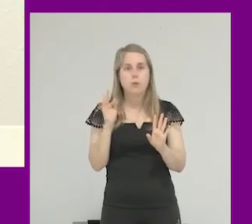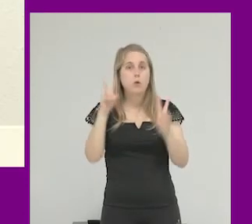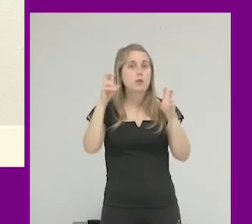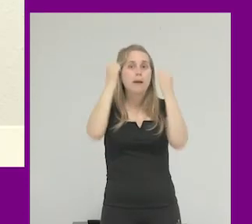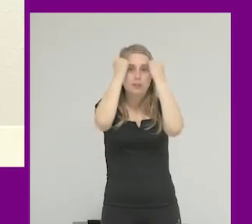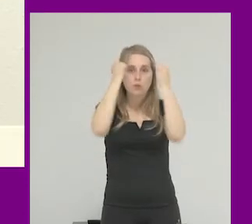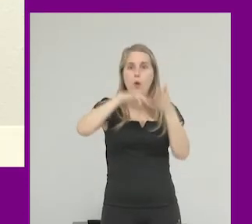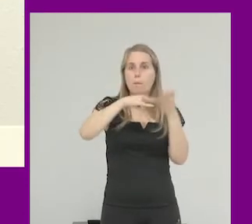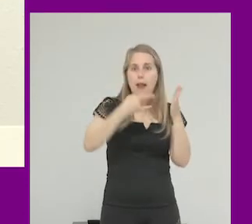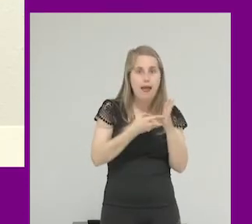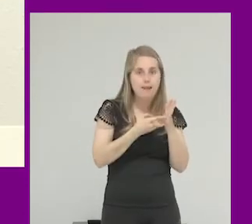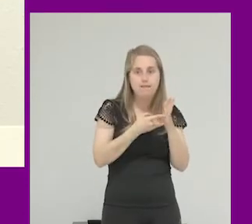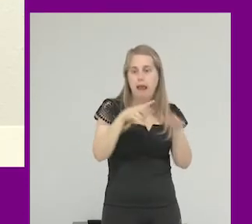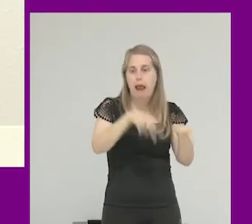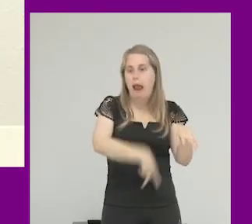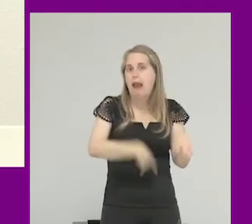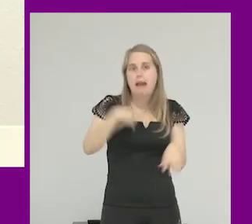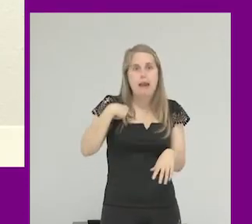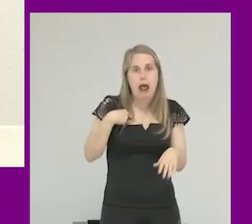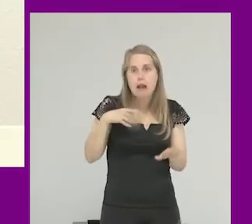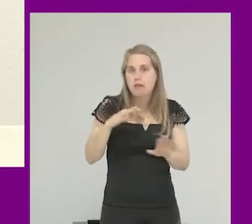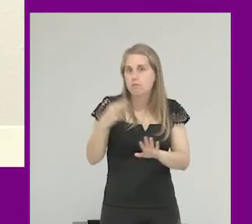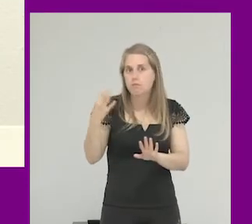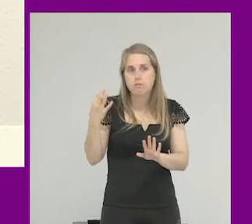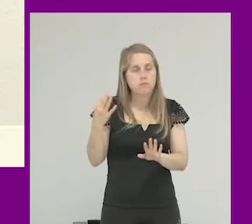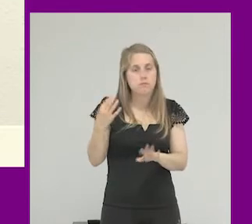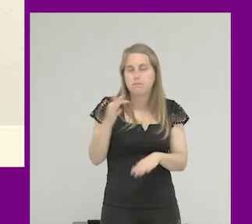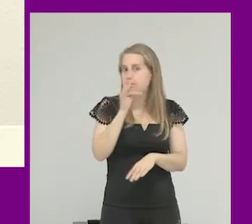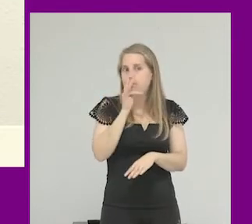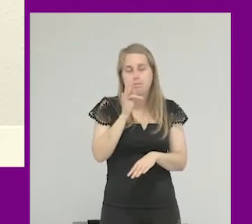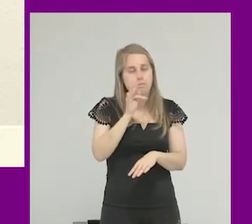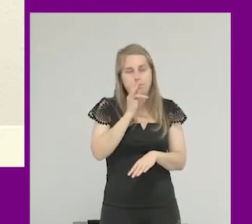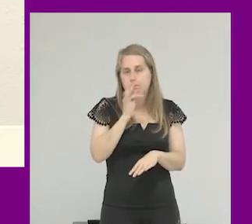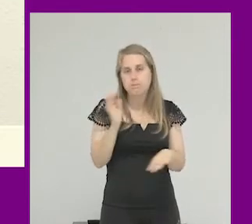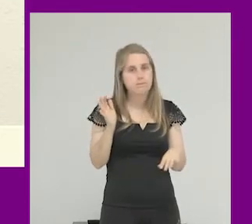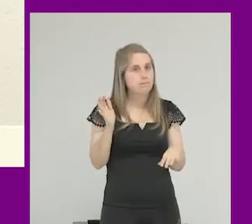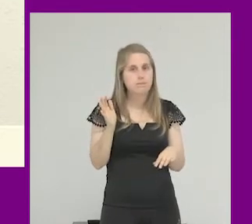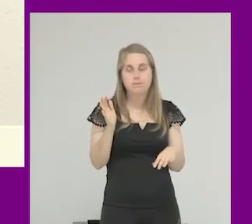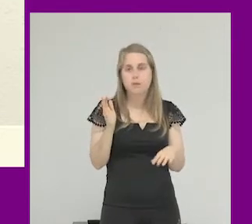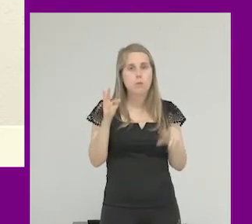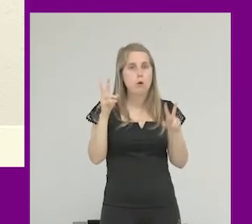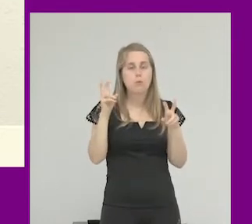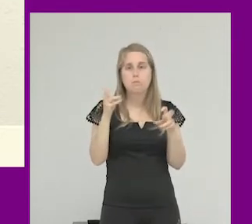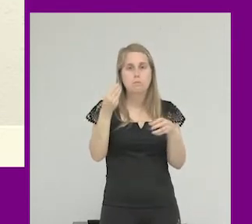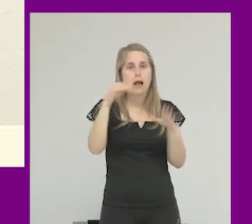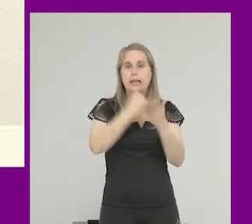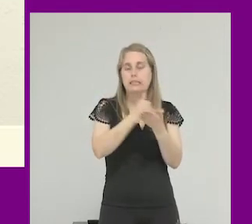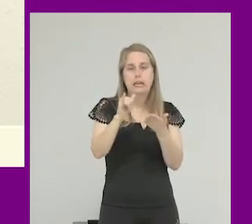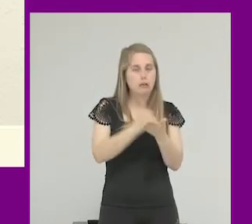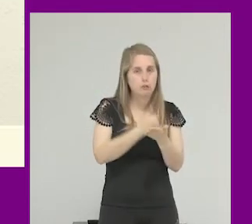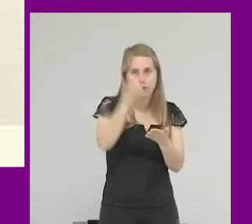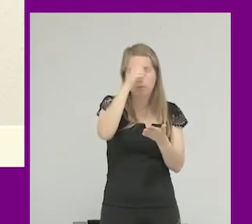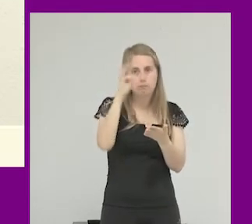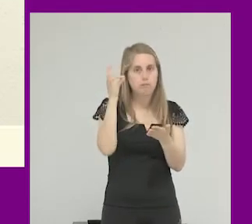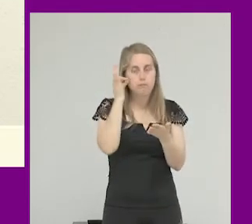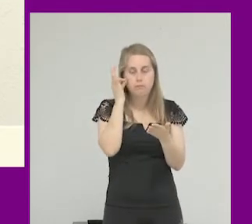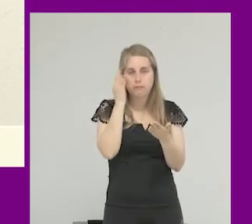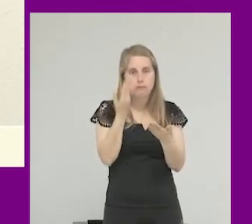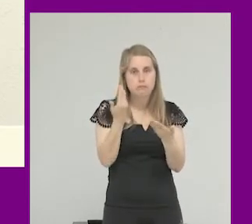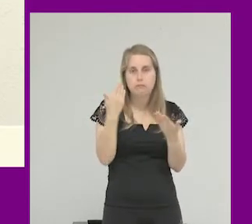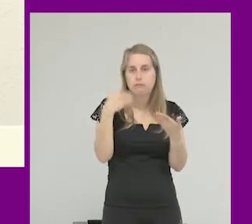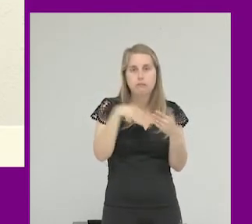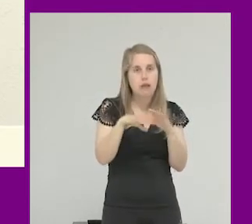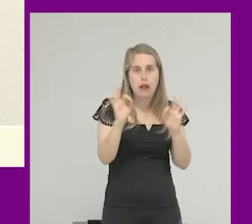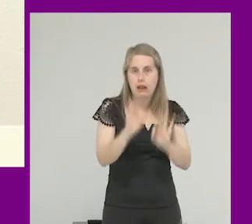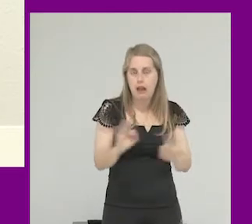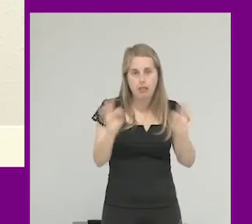estudio, de manera generalizada como tendría que ser, no tienen introducidas asignaturas ni